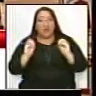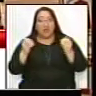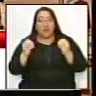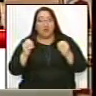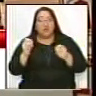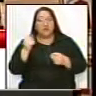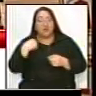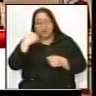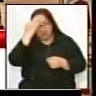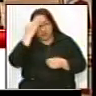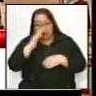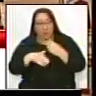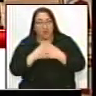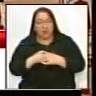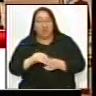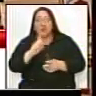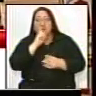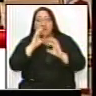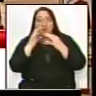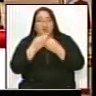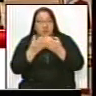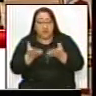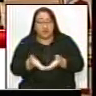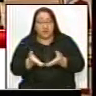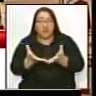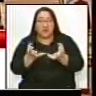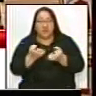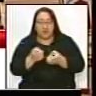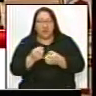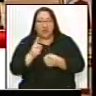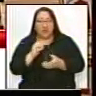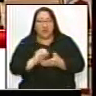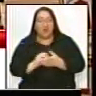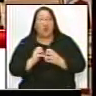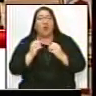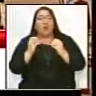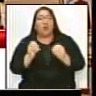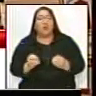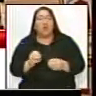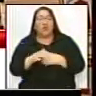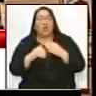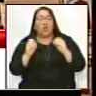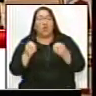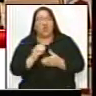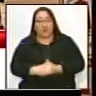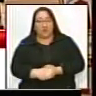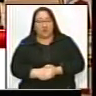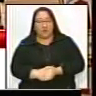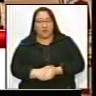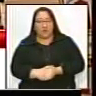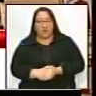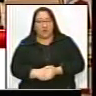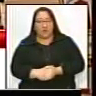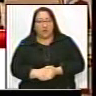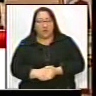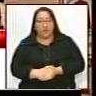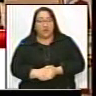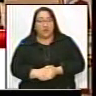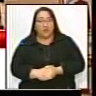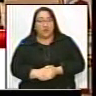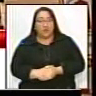que yo sé que todos los padres de familia de aquí quisieran una oportunidad a los jóvenes, doctora. Y por